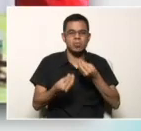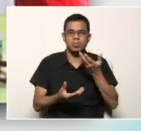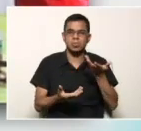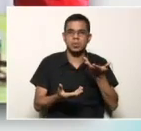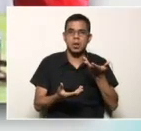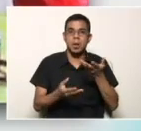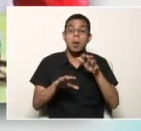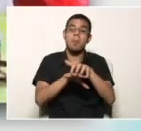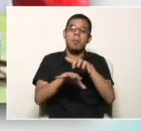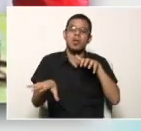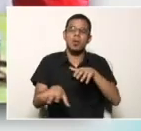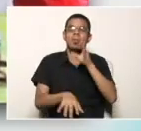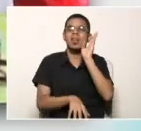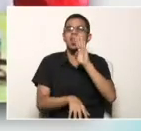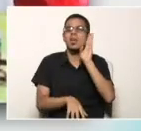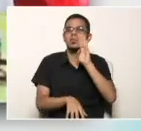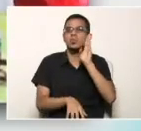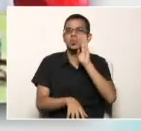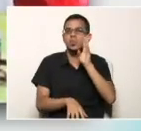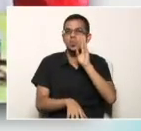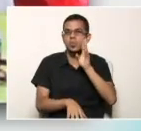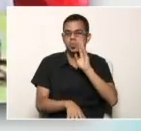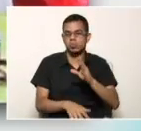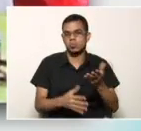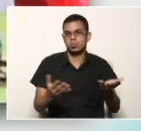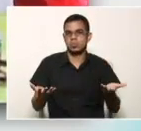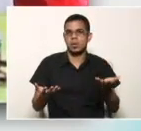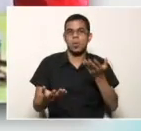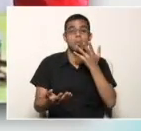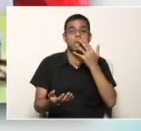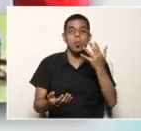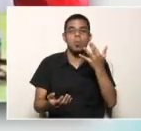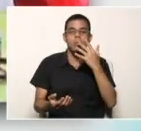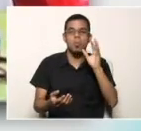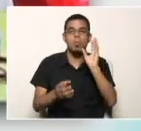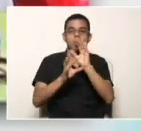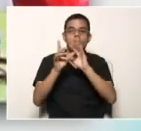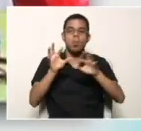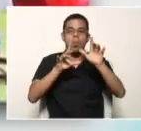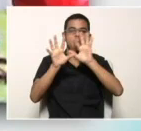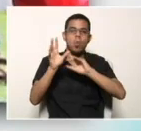se ensucia. Puede ser por el polvo, puede ser por el tiempo en uso.